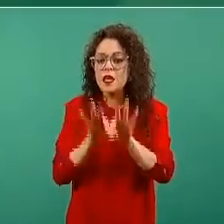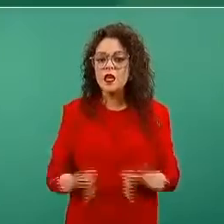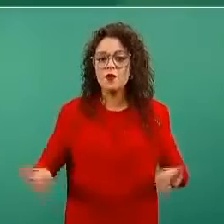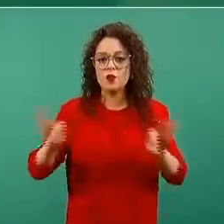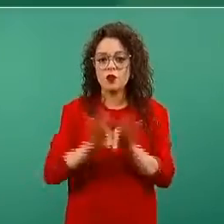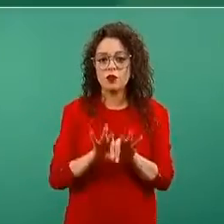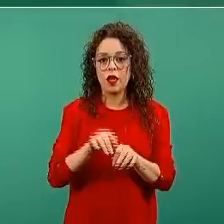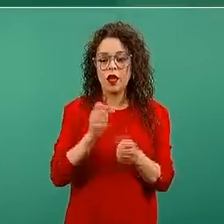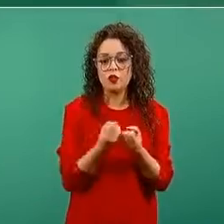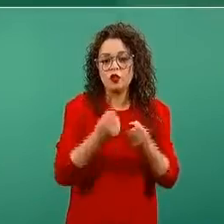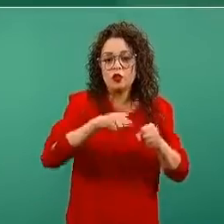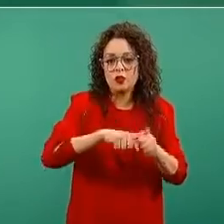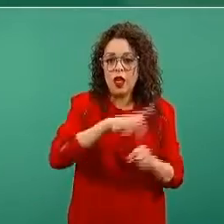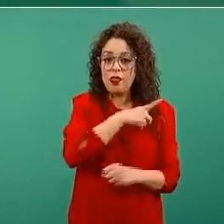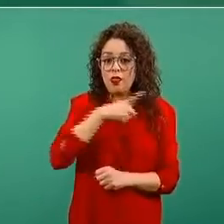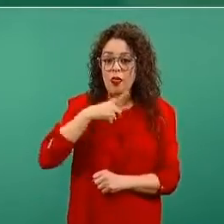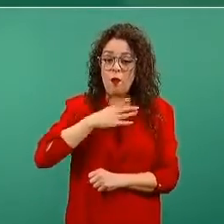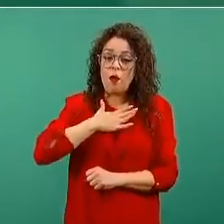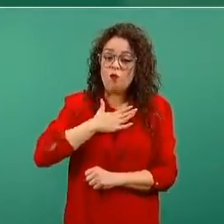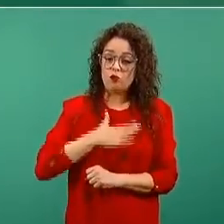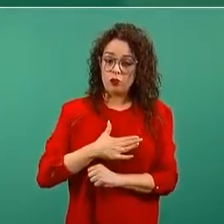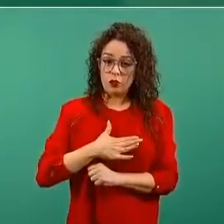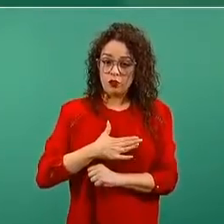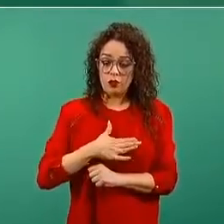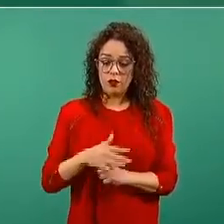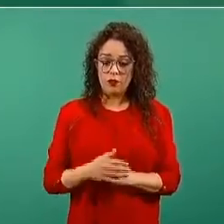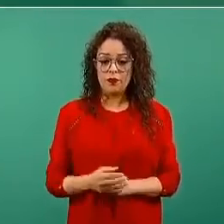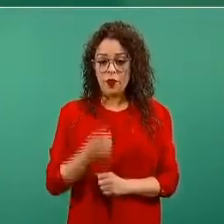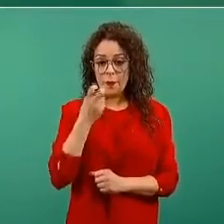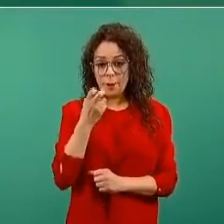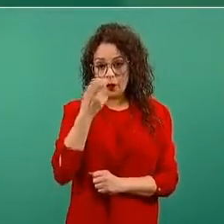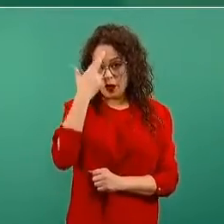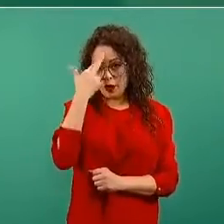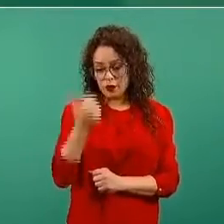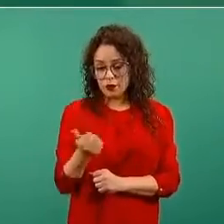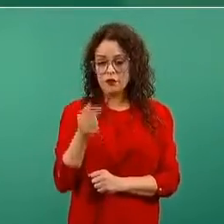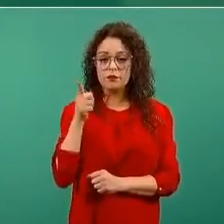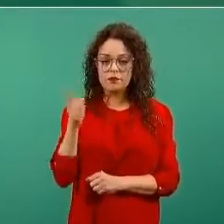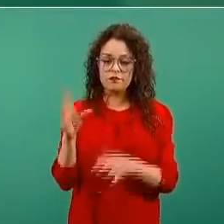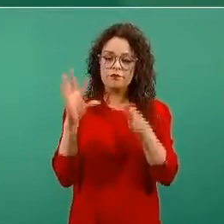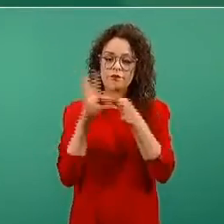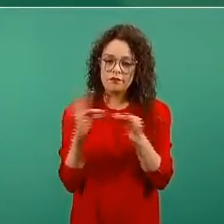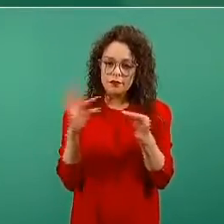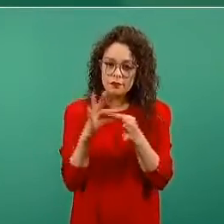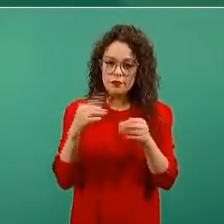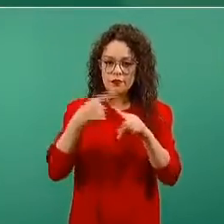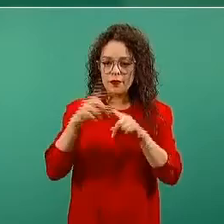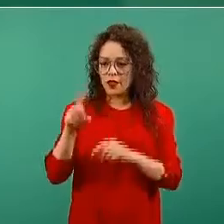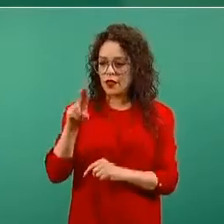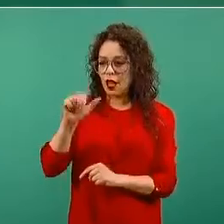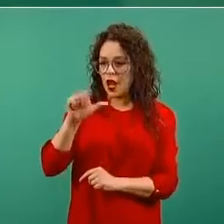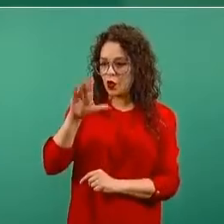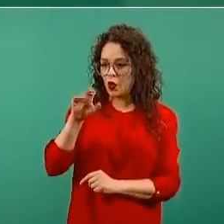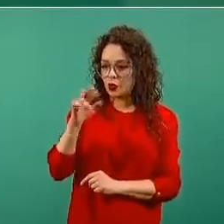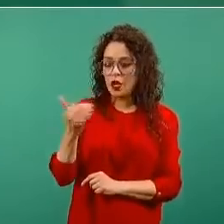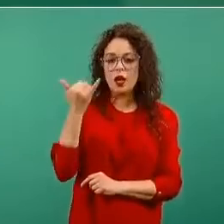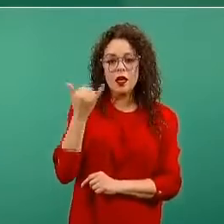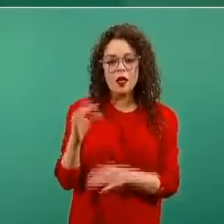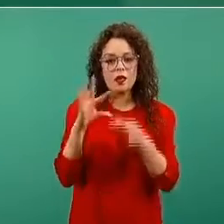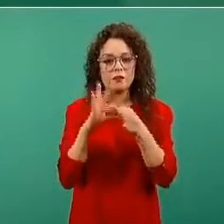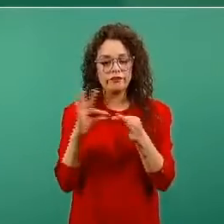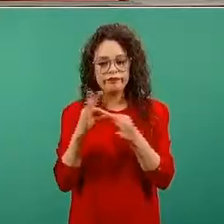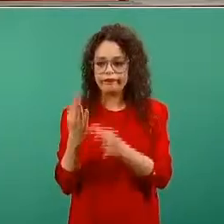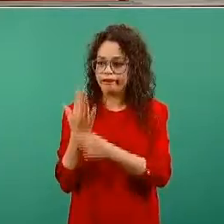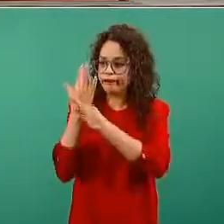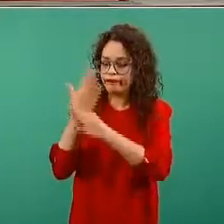justicia social. Y por esa razón, tanto en el discurso del doctor Alcocer como en las palabras del propio presidente López Obrador,